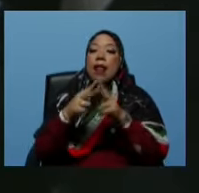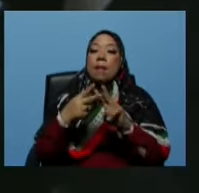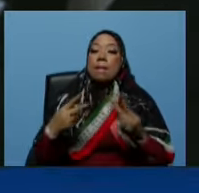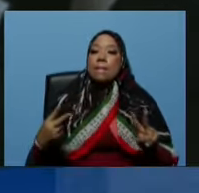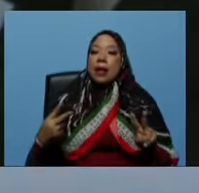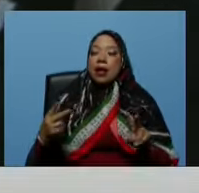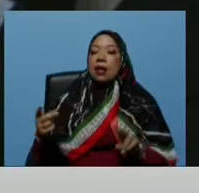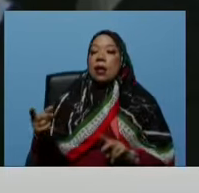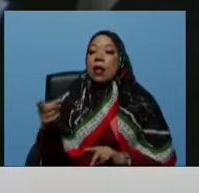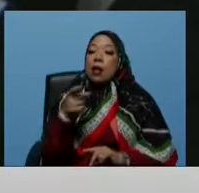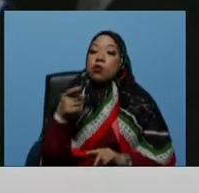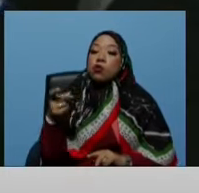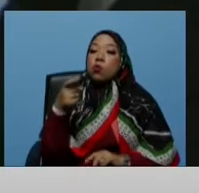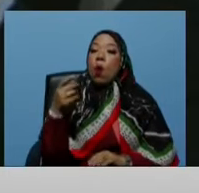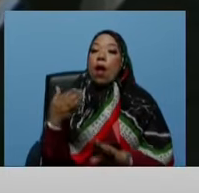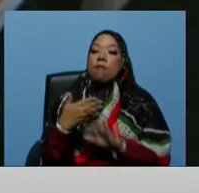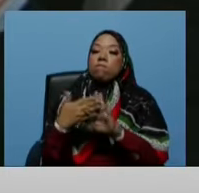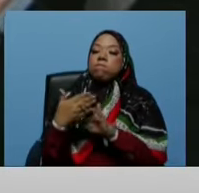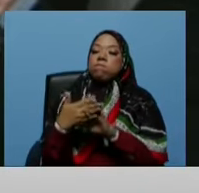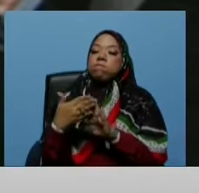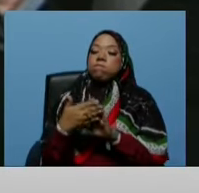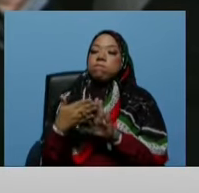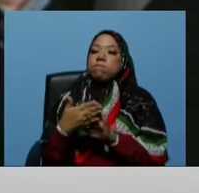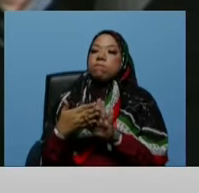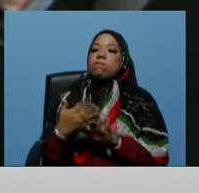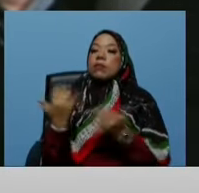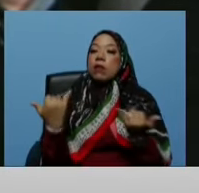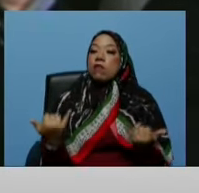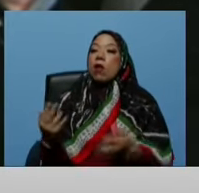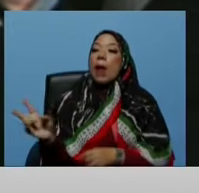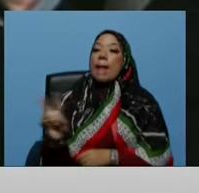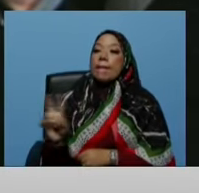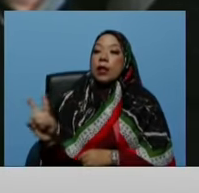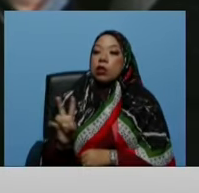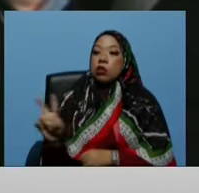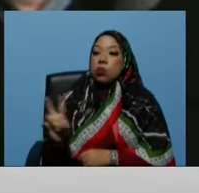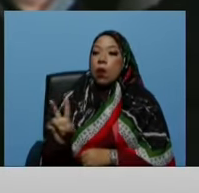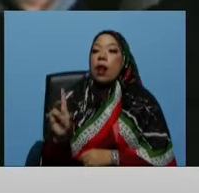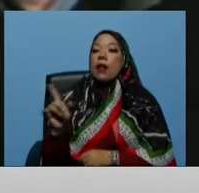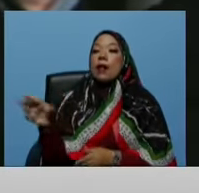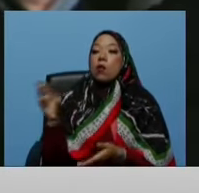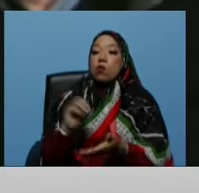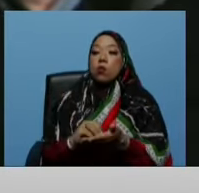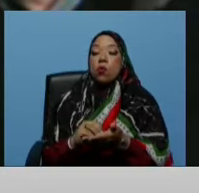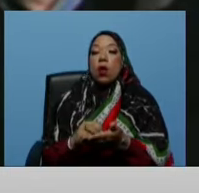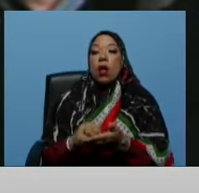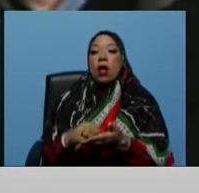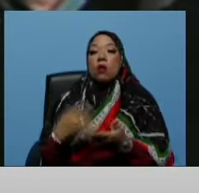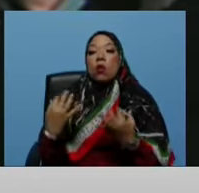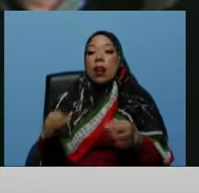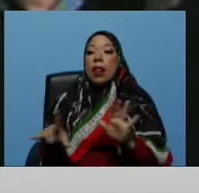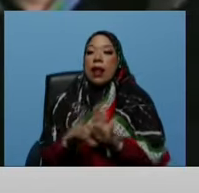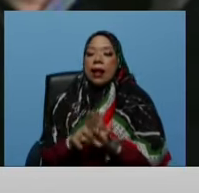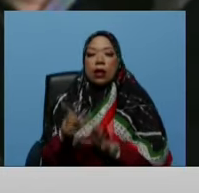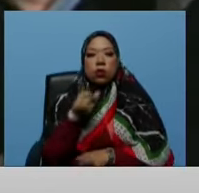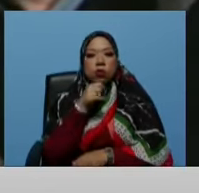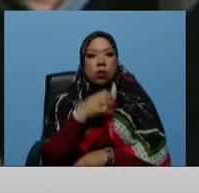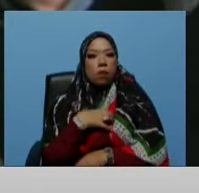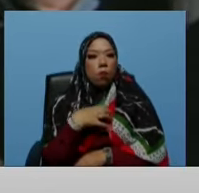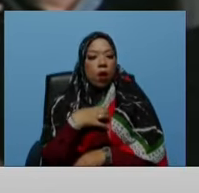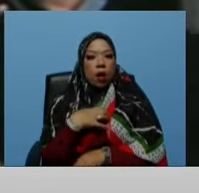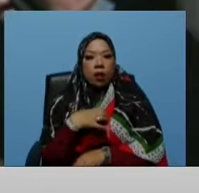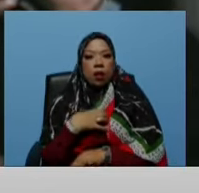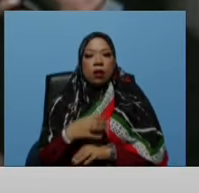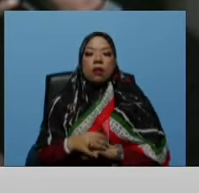que buscar solucionar. Y esta es la instancia para solucionarlo. Lo he dicho, que hay que dejar el leguleyerismo, hay que dejar a un